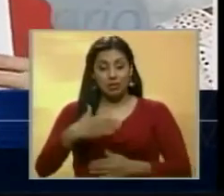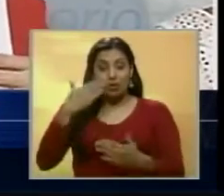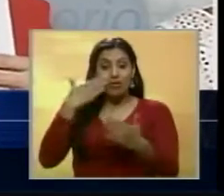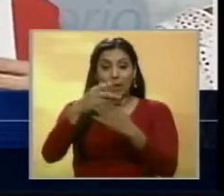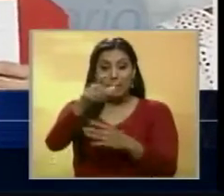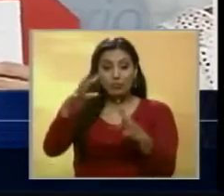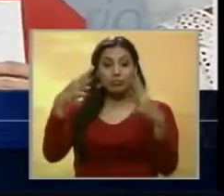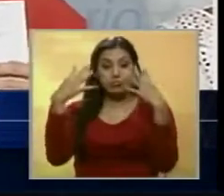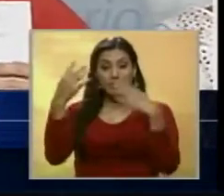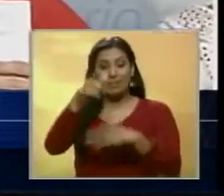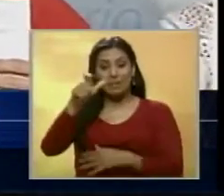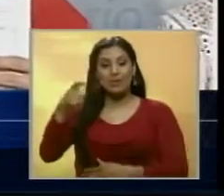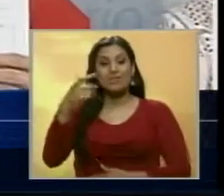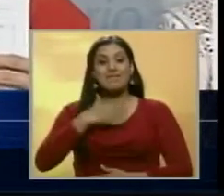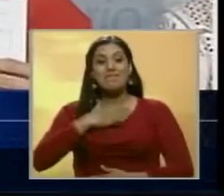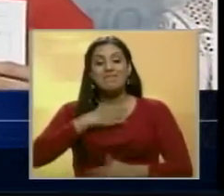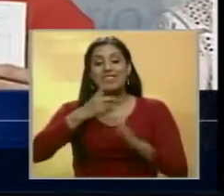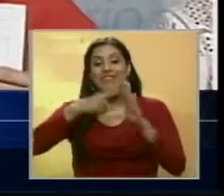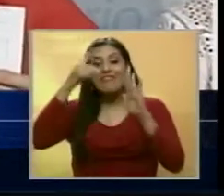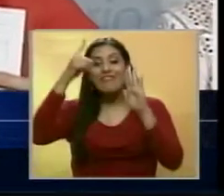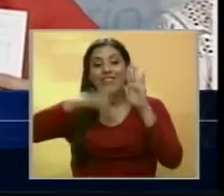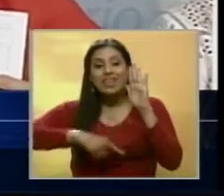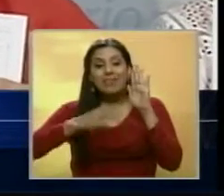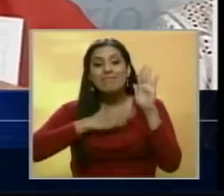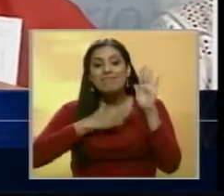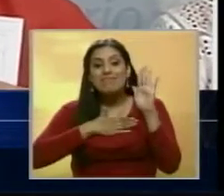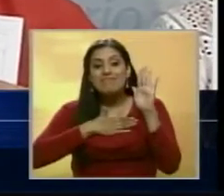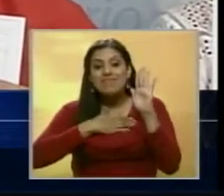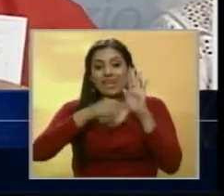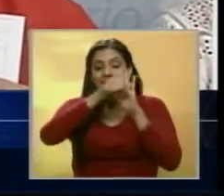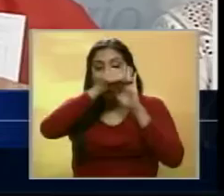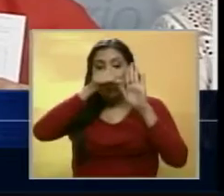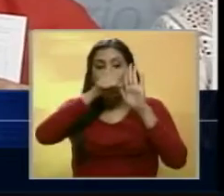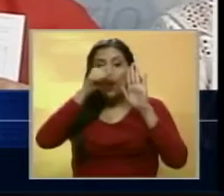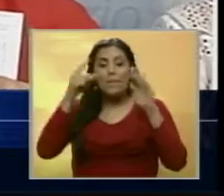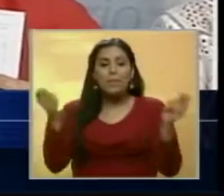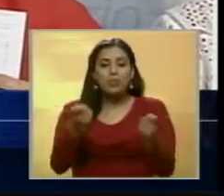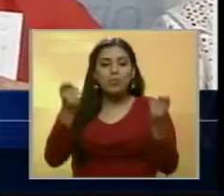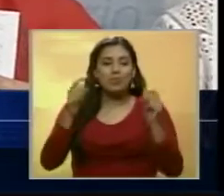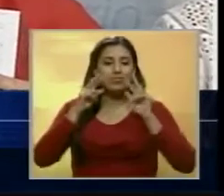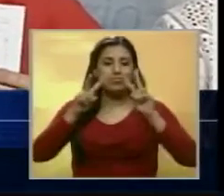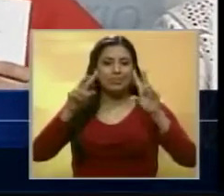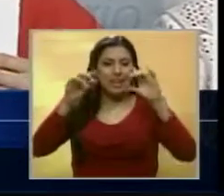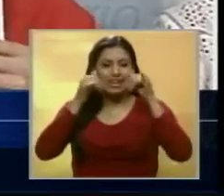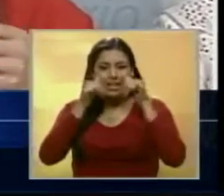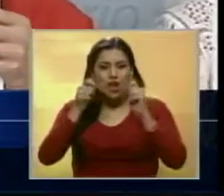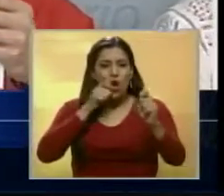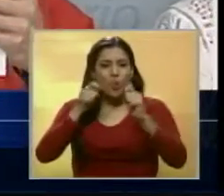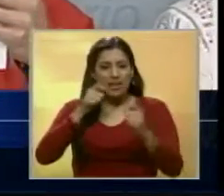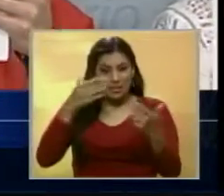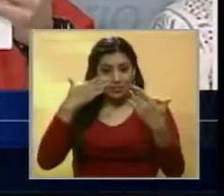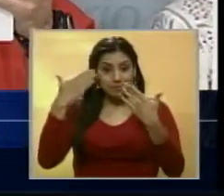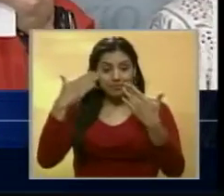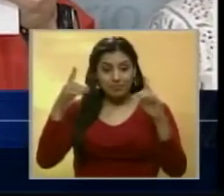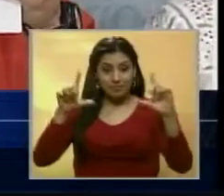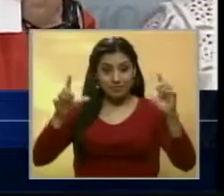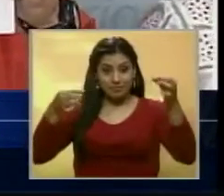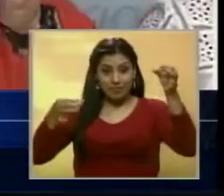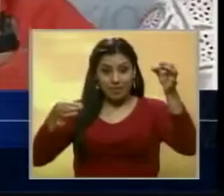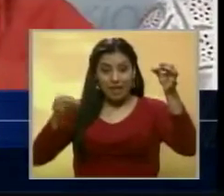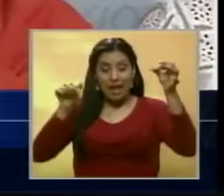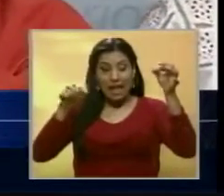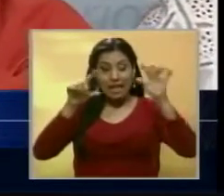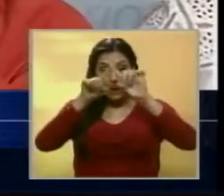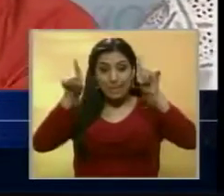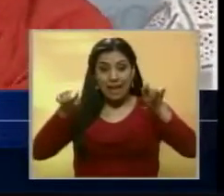Delante de ustedes. O sea, mi firma fue un hecho público, notorio, comunicacional. Aquí está. Aquí